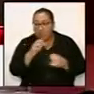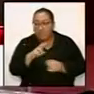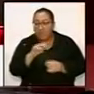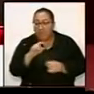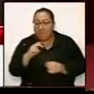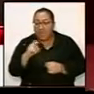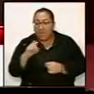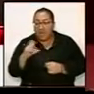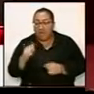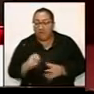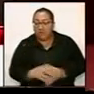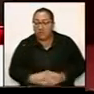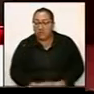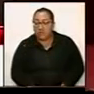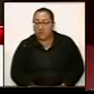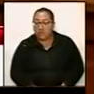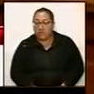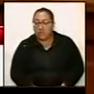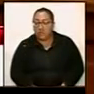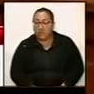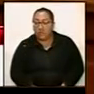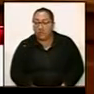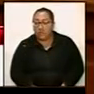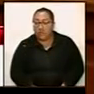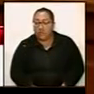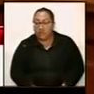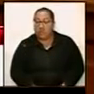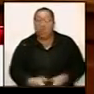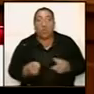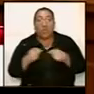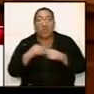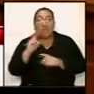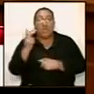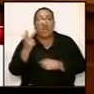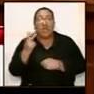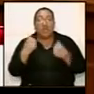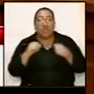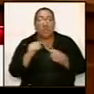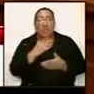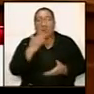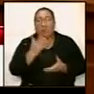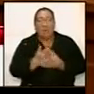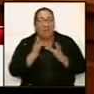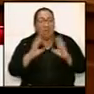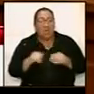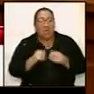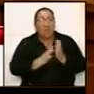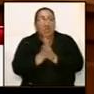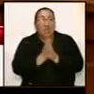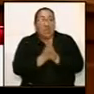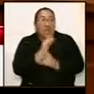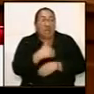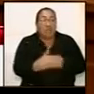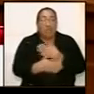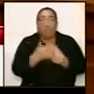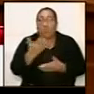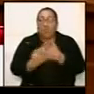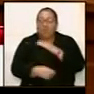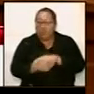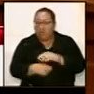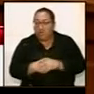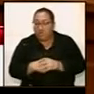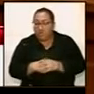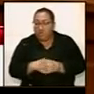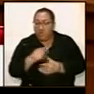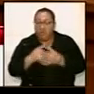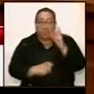para Panamericanos, cuando tenemos federaciones deportivas en crisis por los intereses personales y la corrupción, y en la